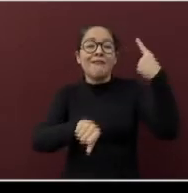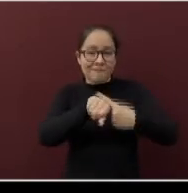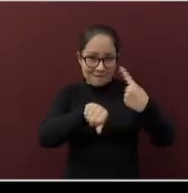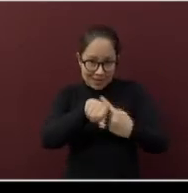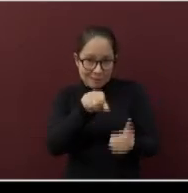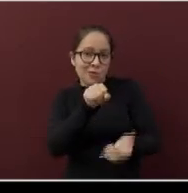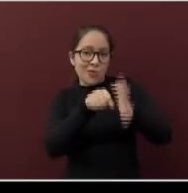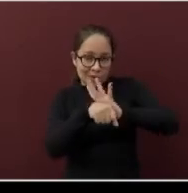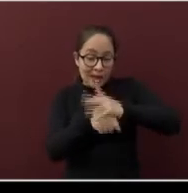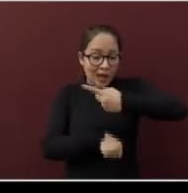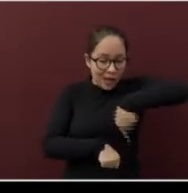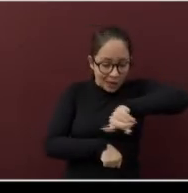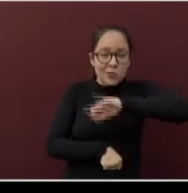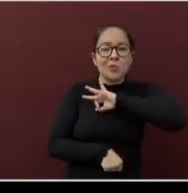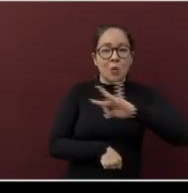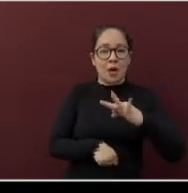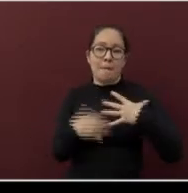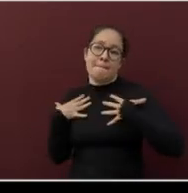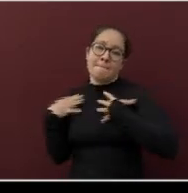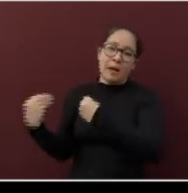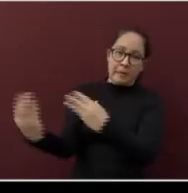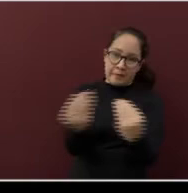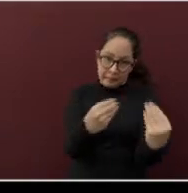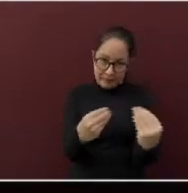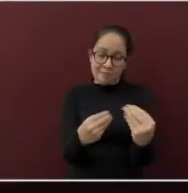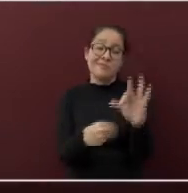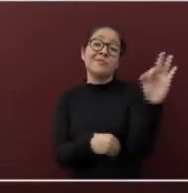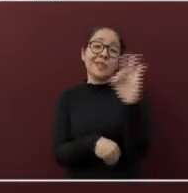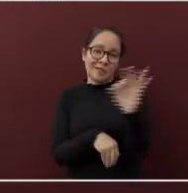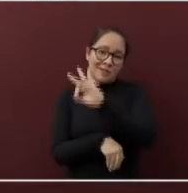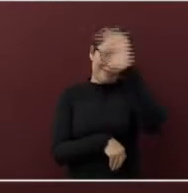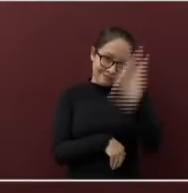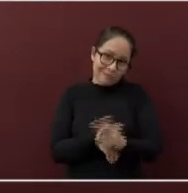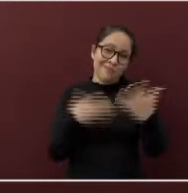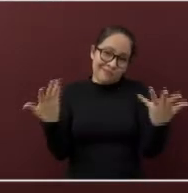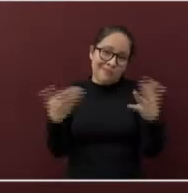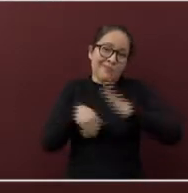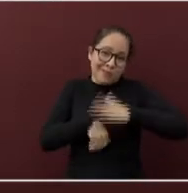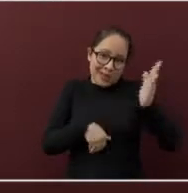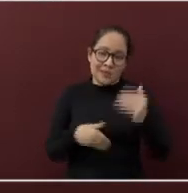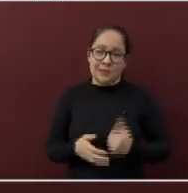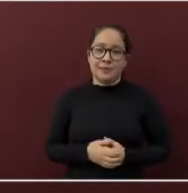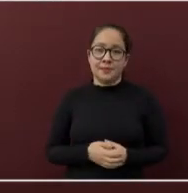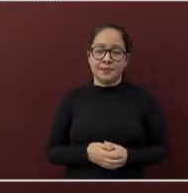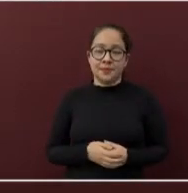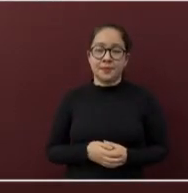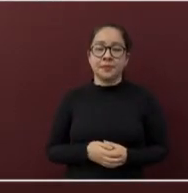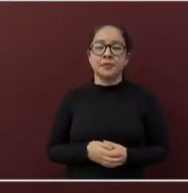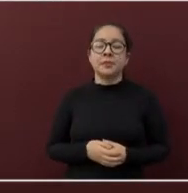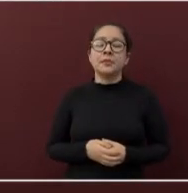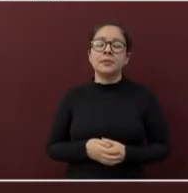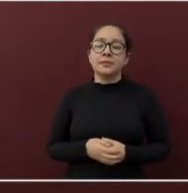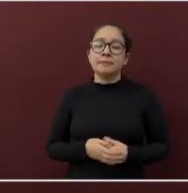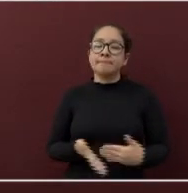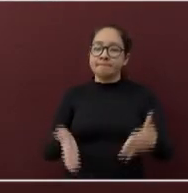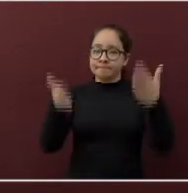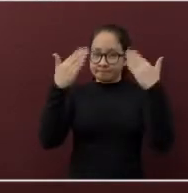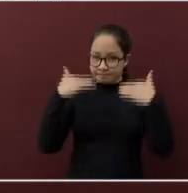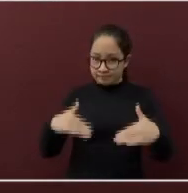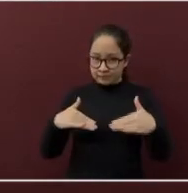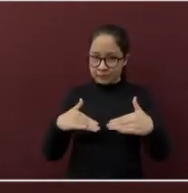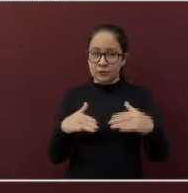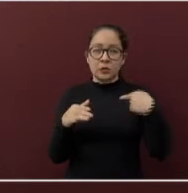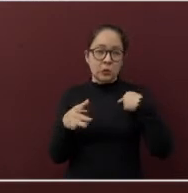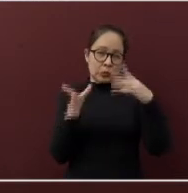activa y por lo tanto con mayor probabilidad de transmitir la infección a otras personas ahora les muestro los